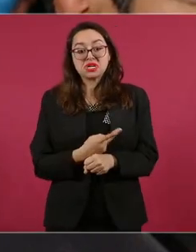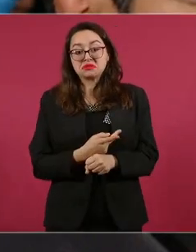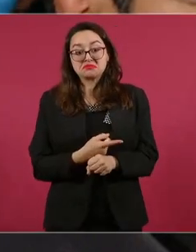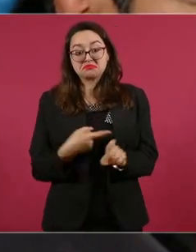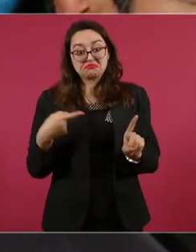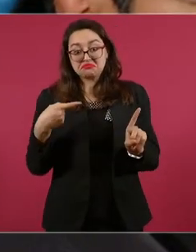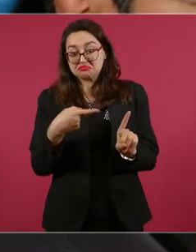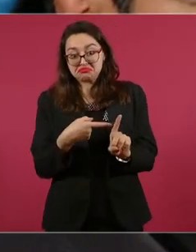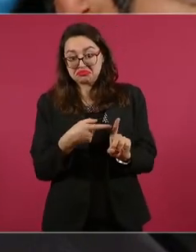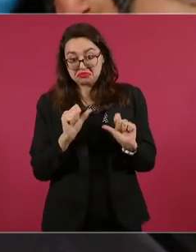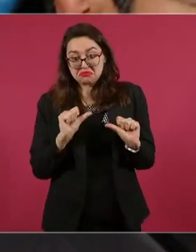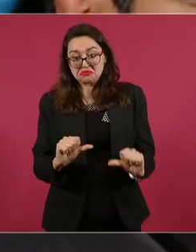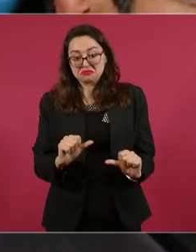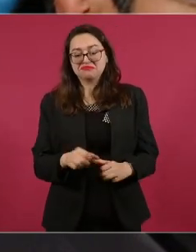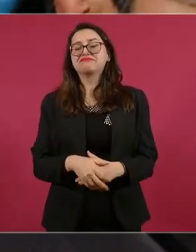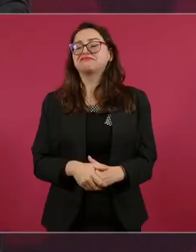veo